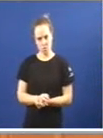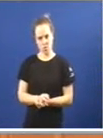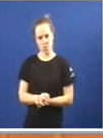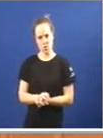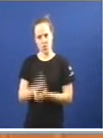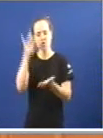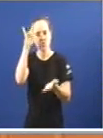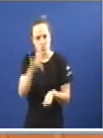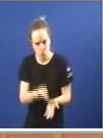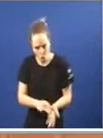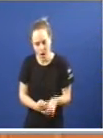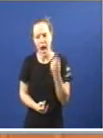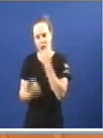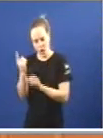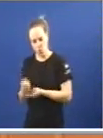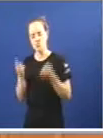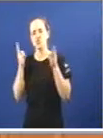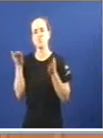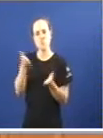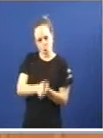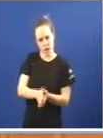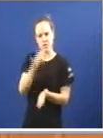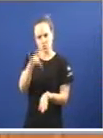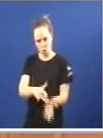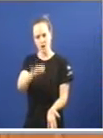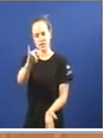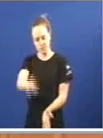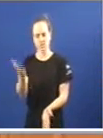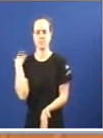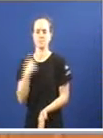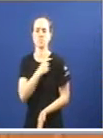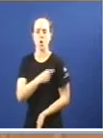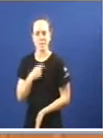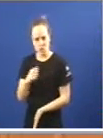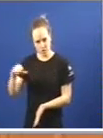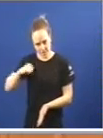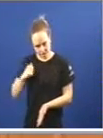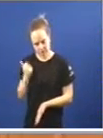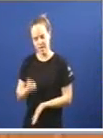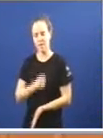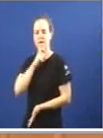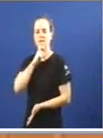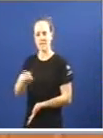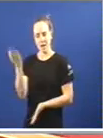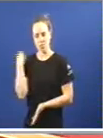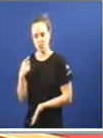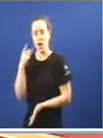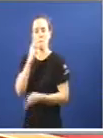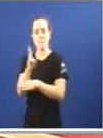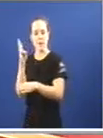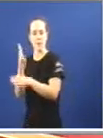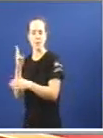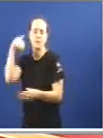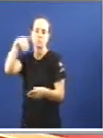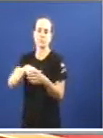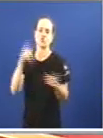alguna muerte o dixemos una comisión de sanidad y el partido popular votó en contra una vez más de